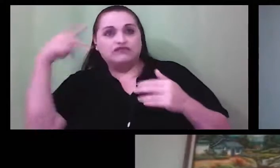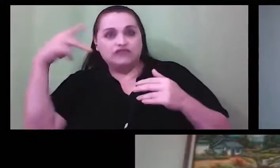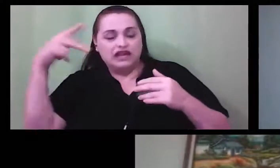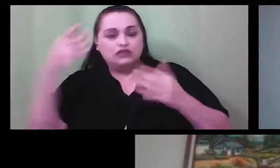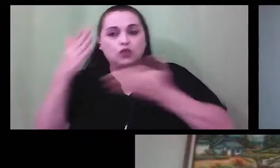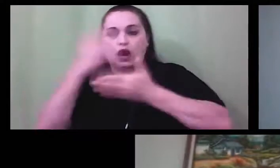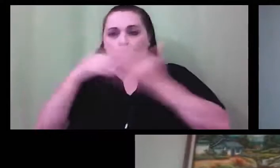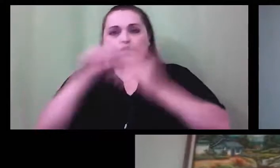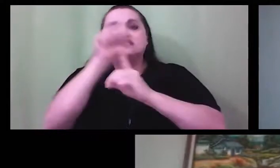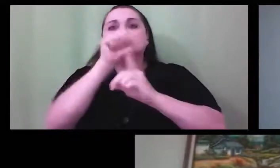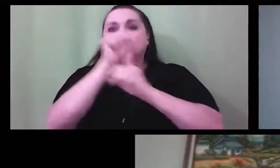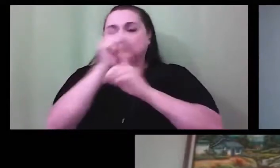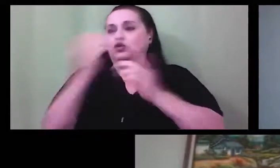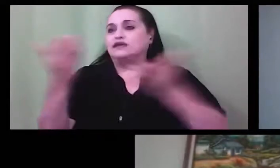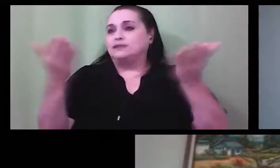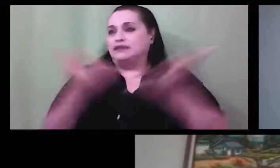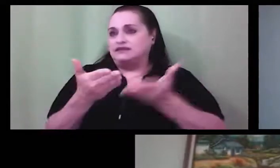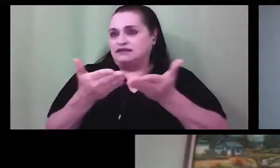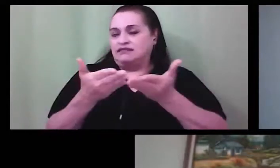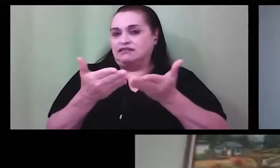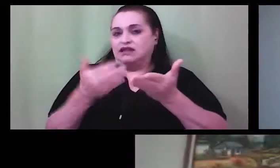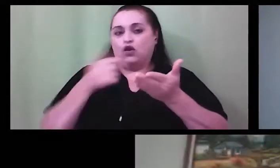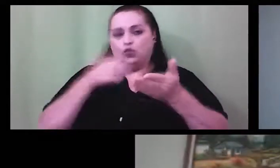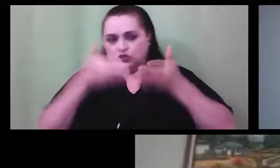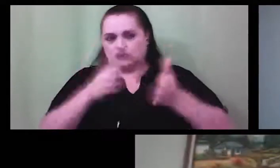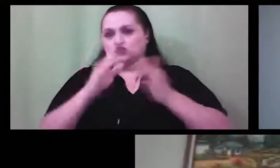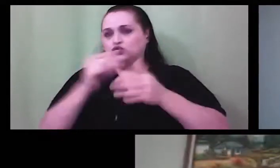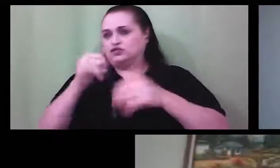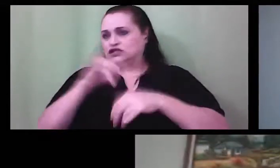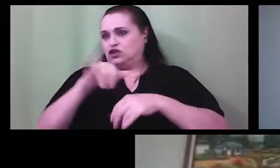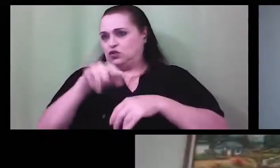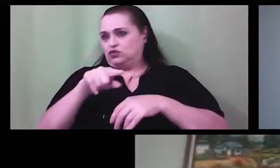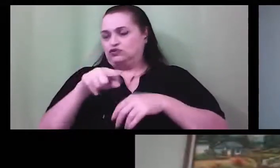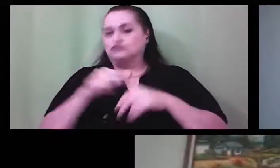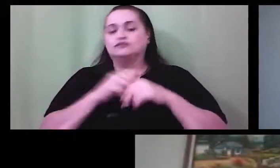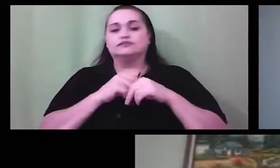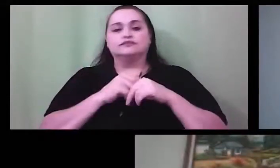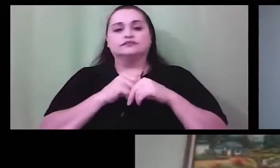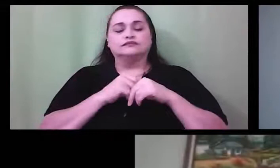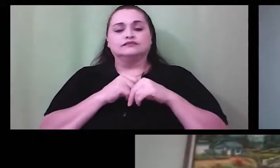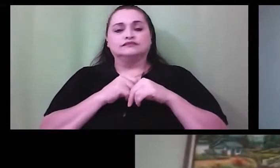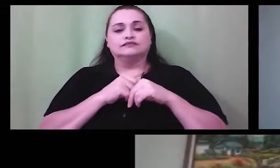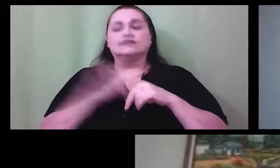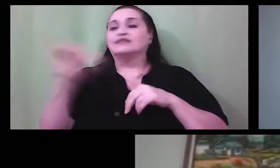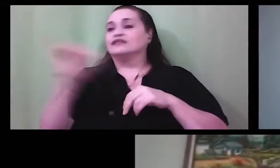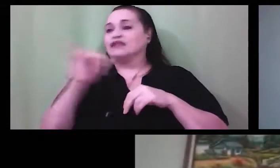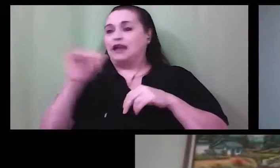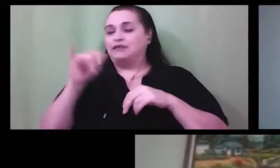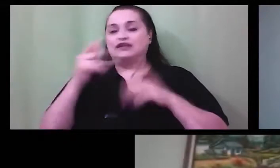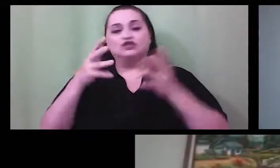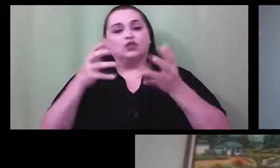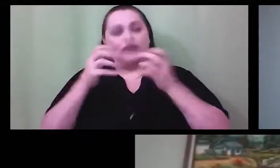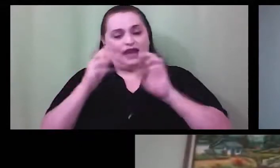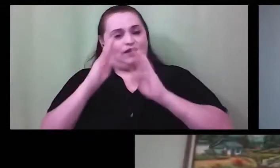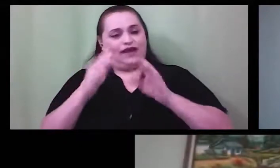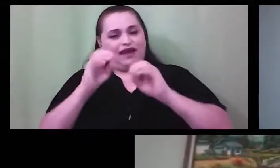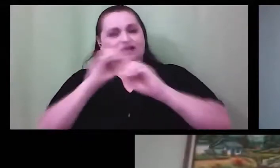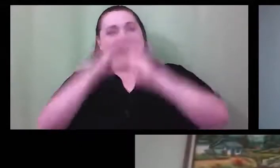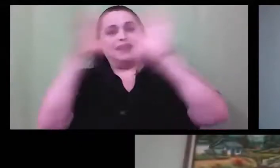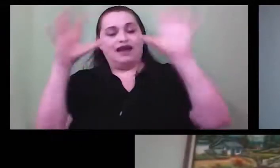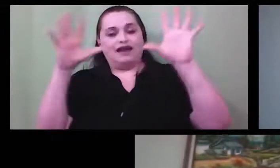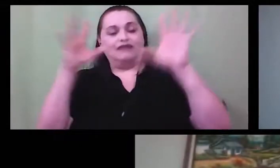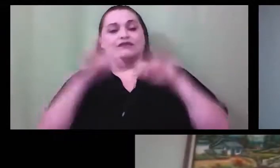alguna situación que se esté presentando con nuestros chicos, ¿verdad? También yo quiero dejar claro